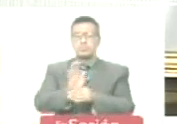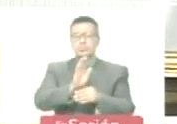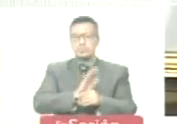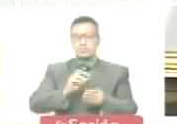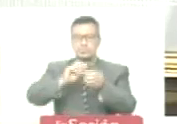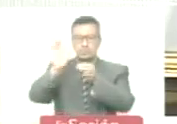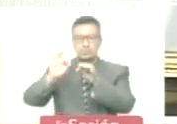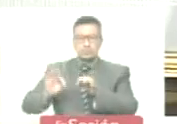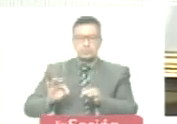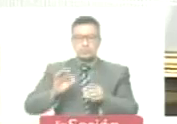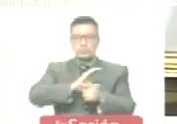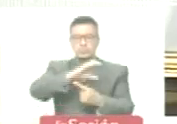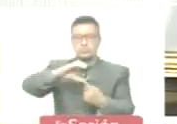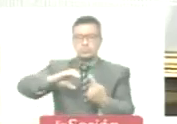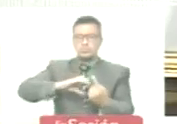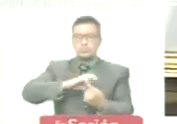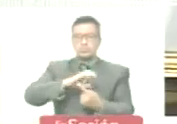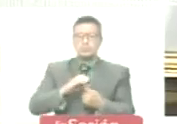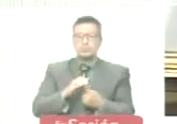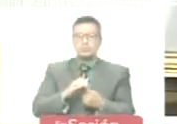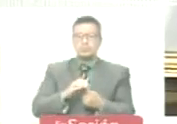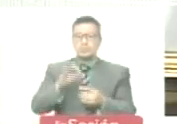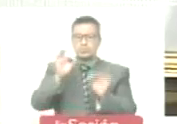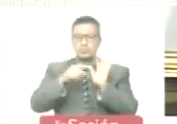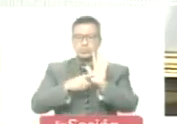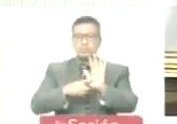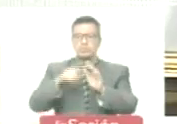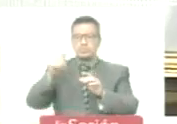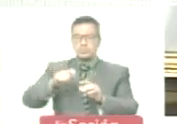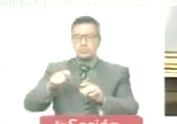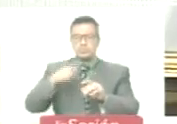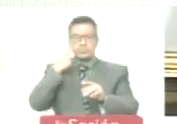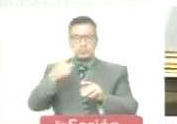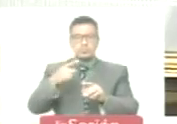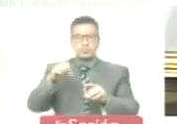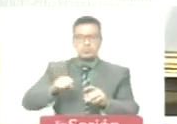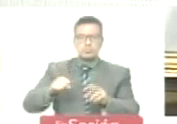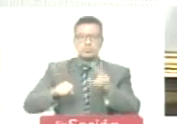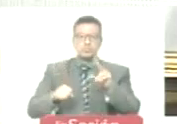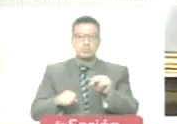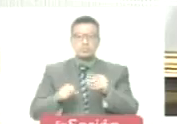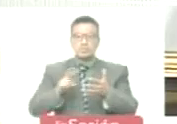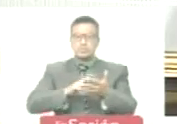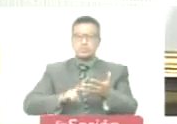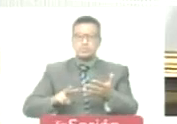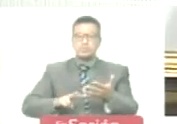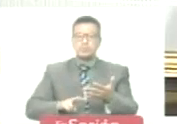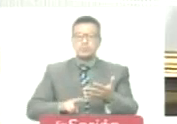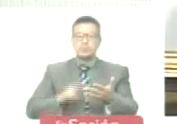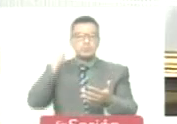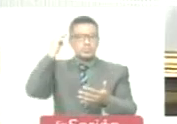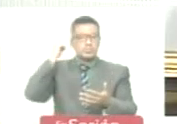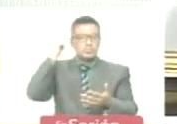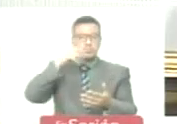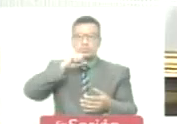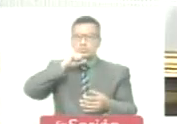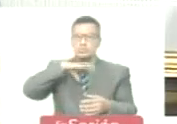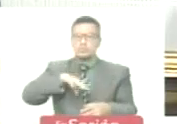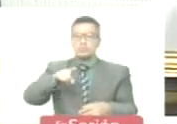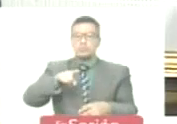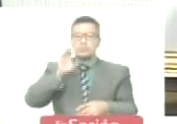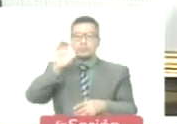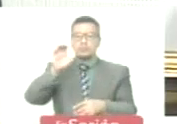restauración del patrimonio cultural tangible e intangible, y escúchese esta línea, y la memoria histórica de